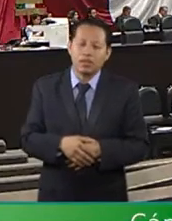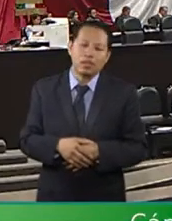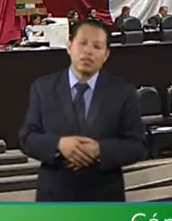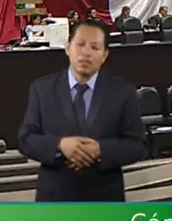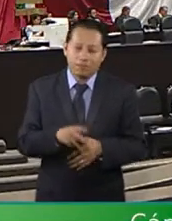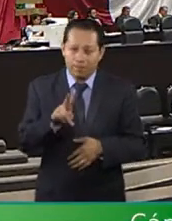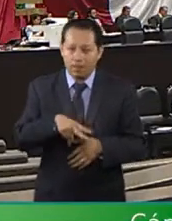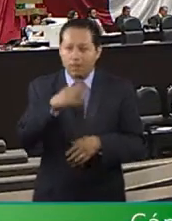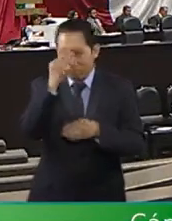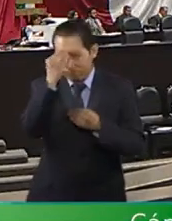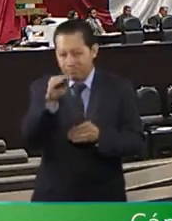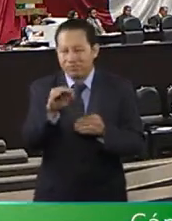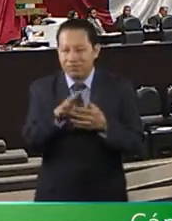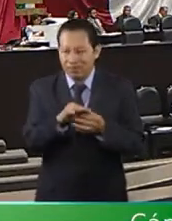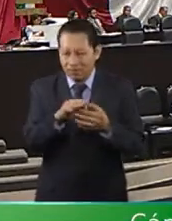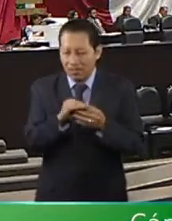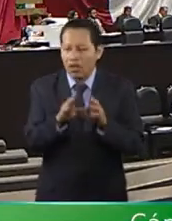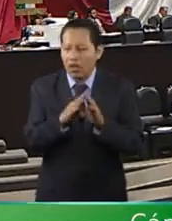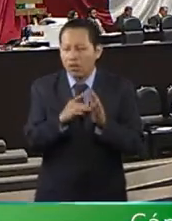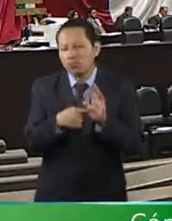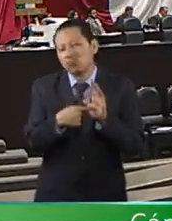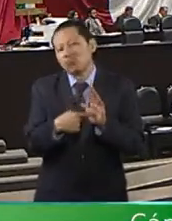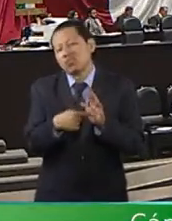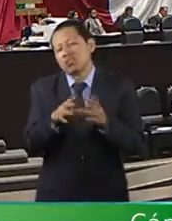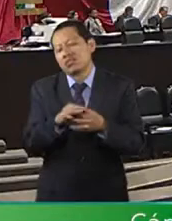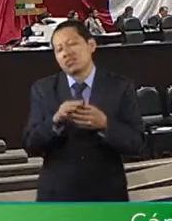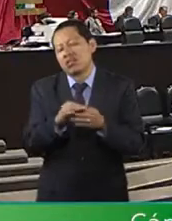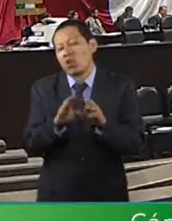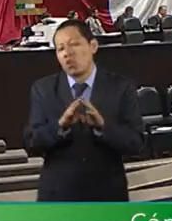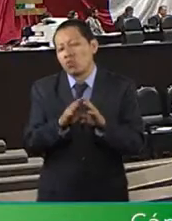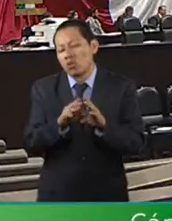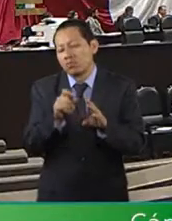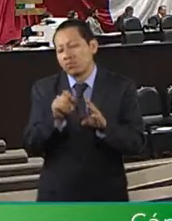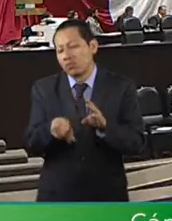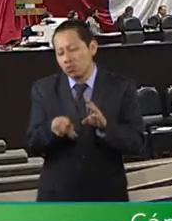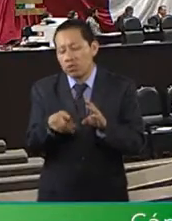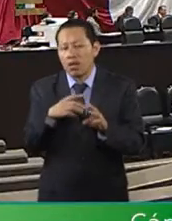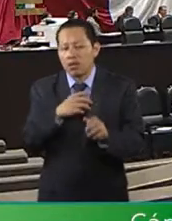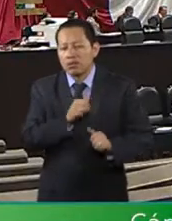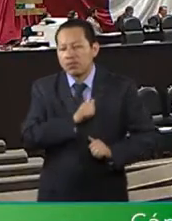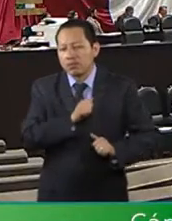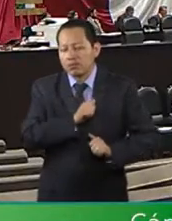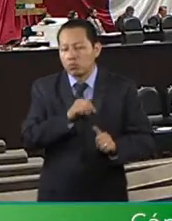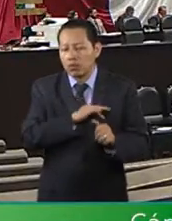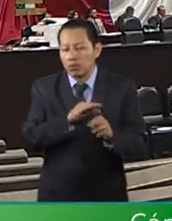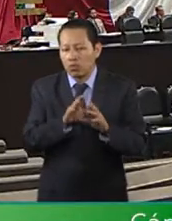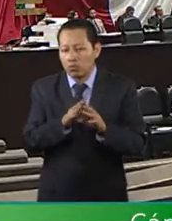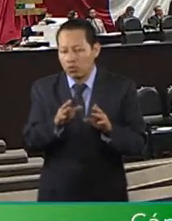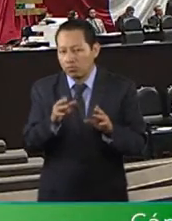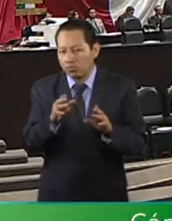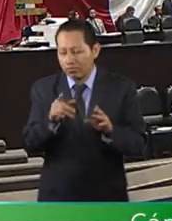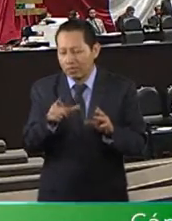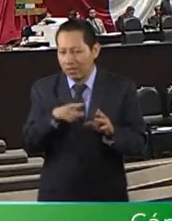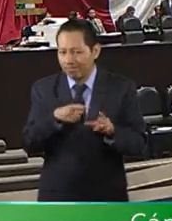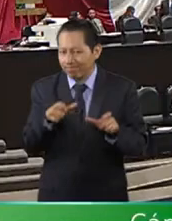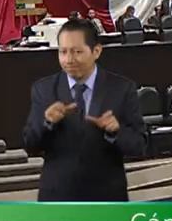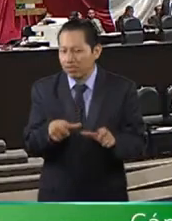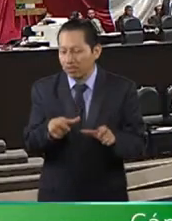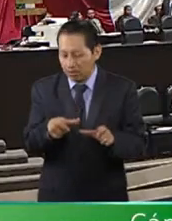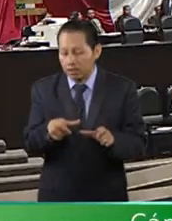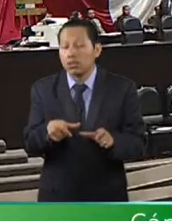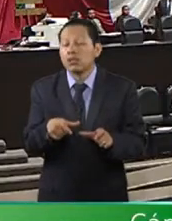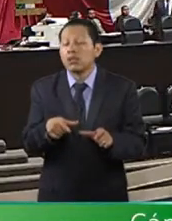cinismo de presentarnos una iniciativa que deliberadamente militariza la seguridad pública El Deber